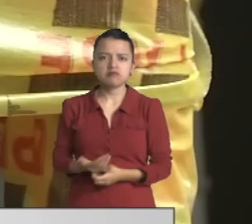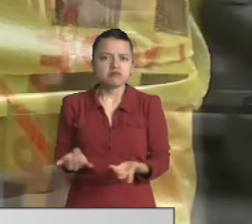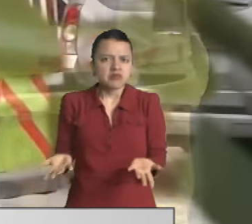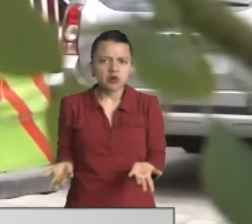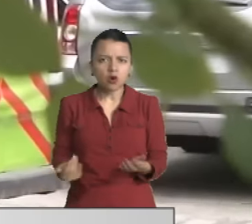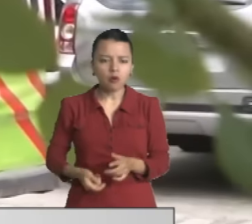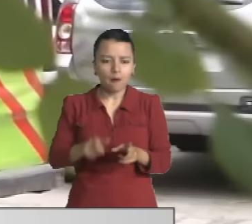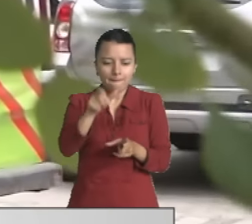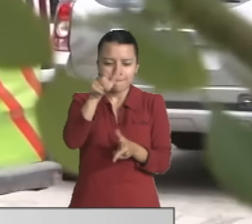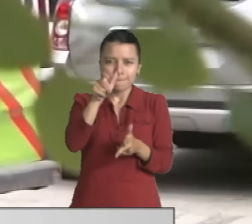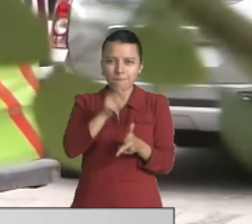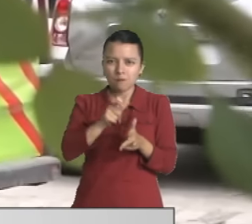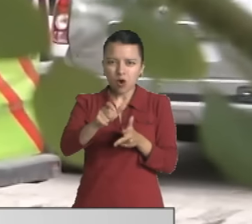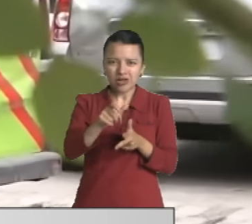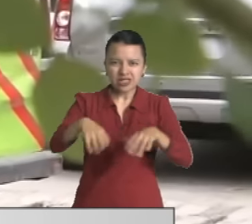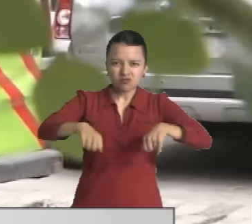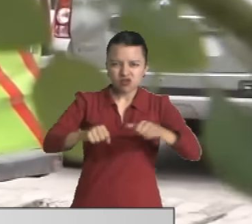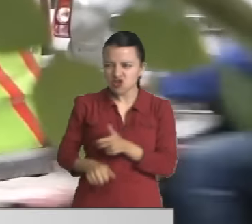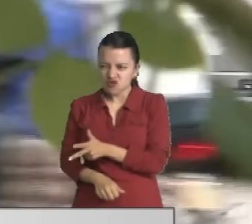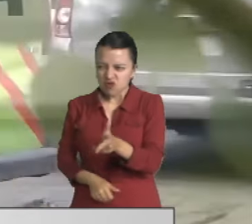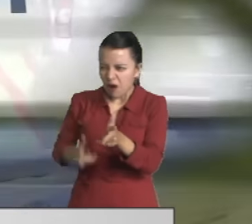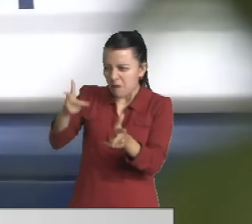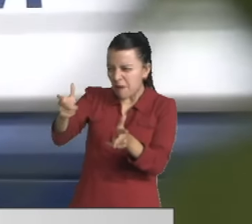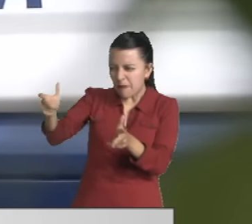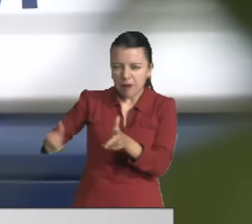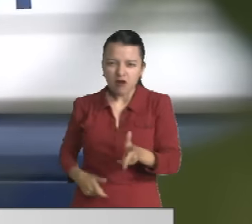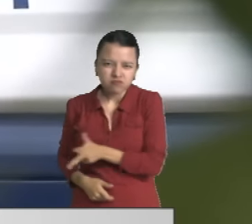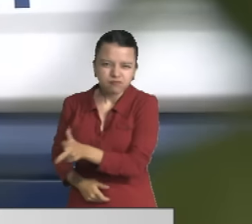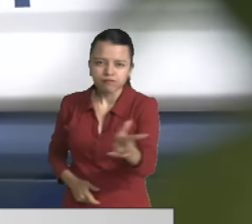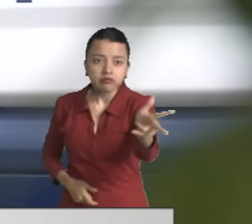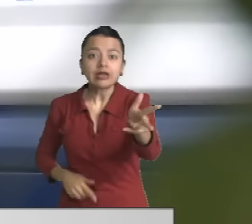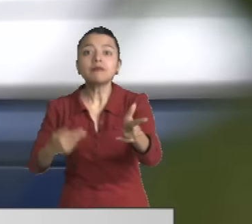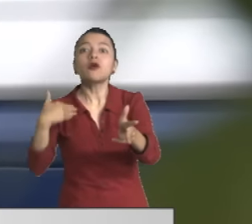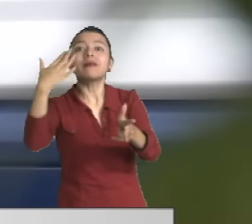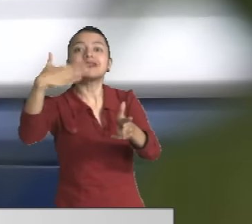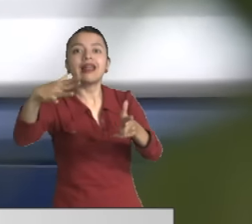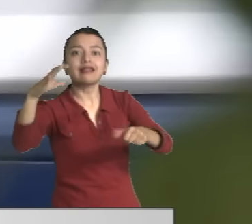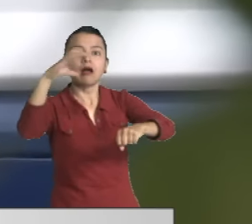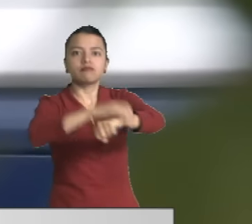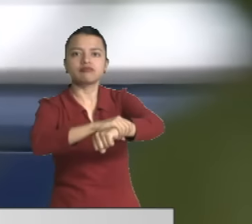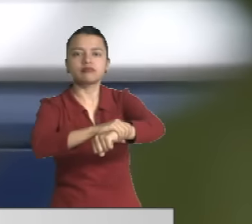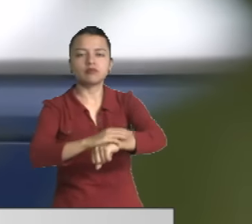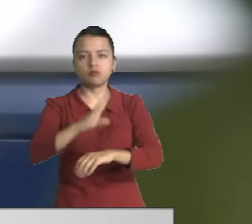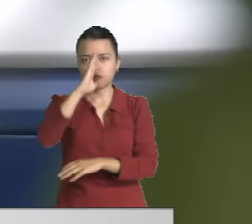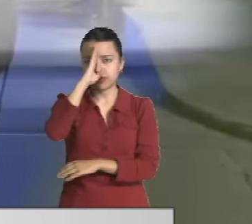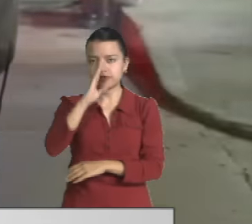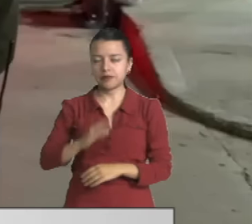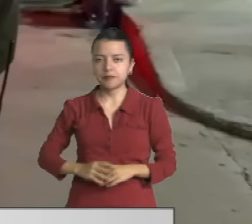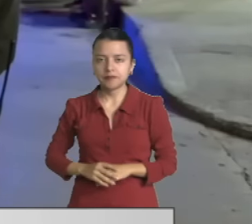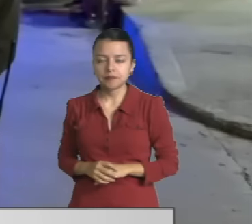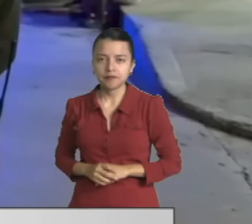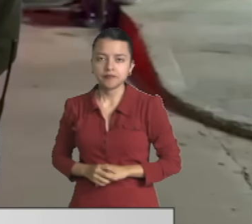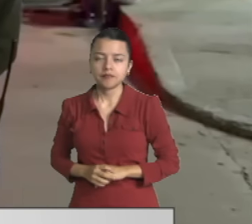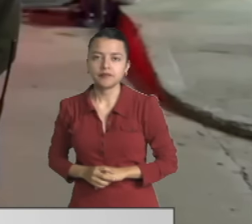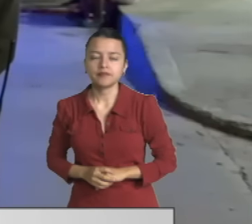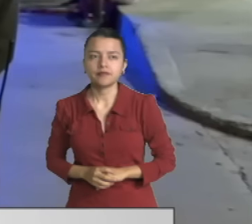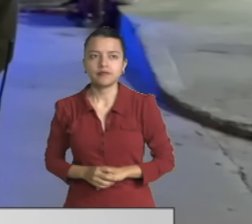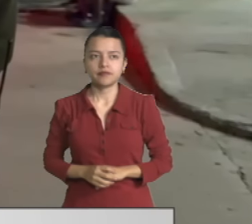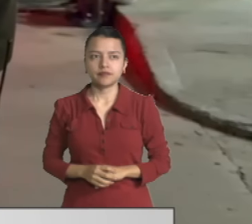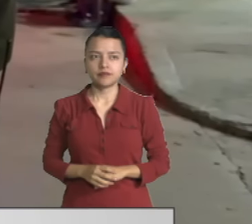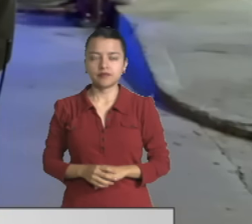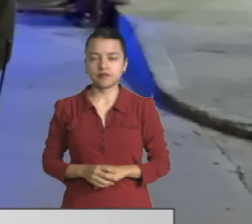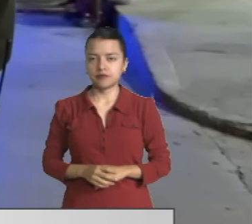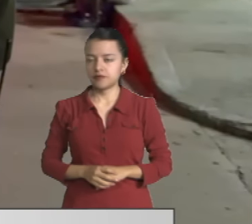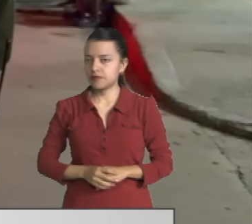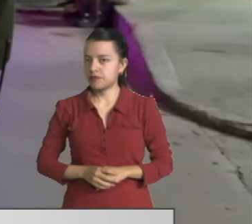fueron capturados en un rápido operativo de la Policía Metropolitana. Luego hay una reacción. Una vez